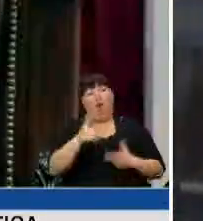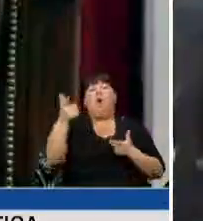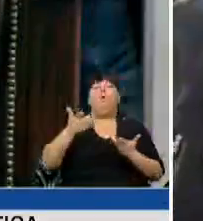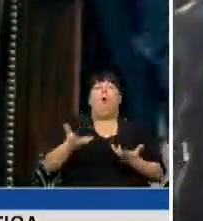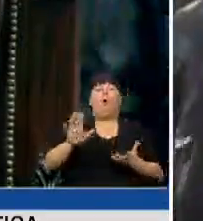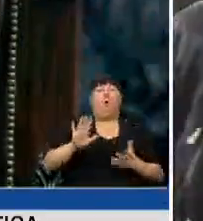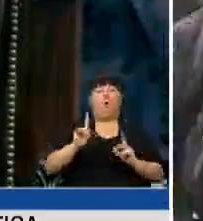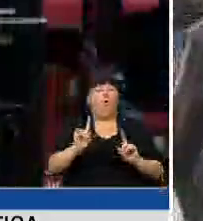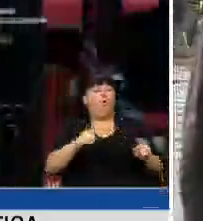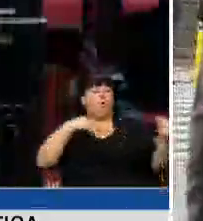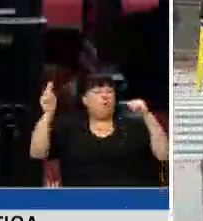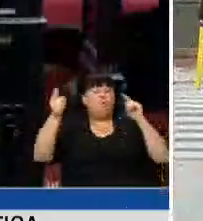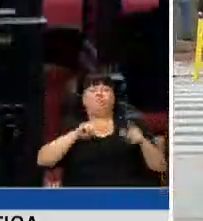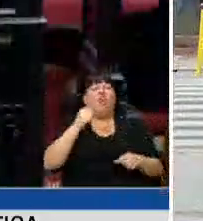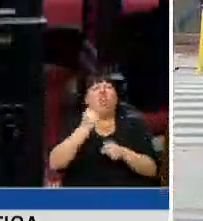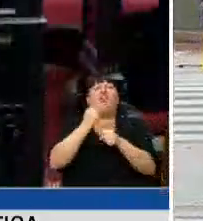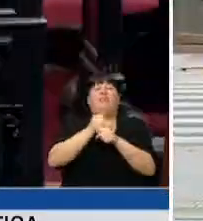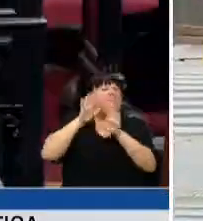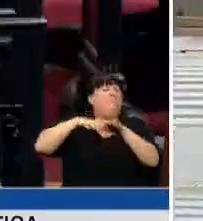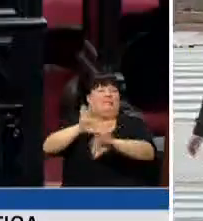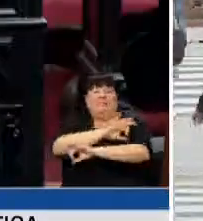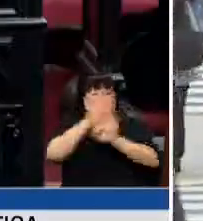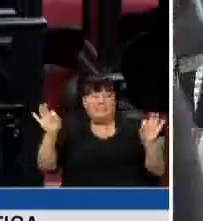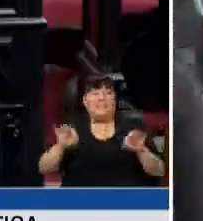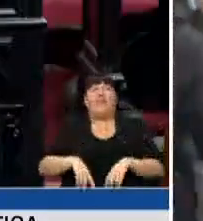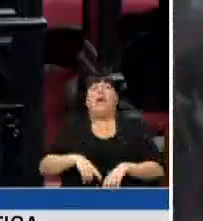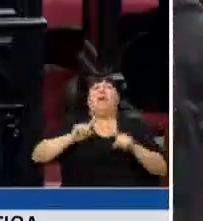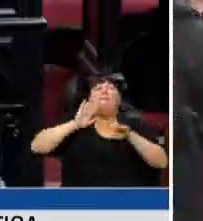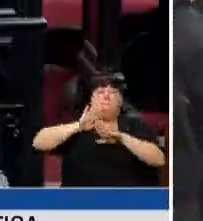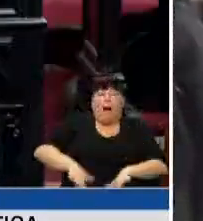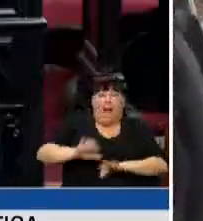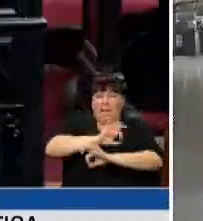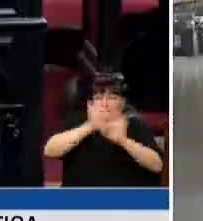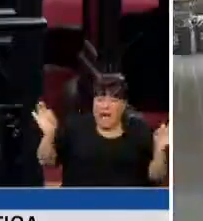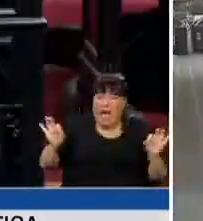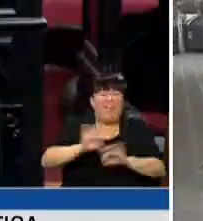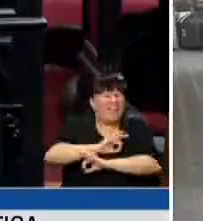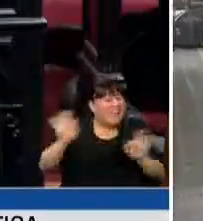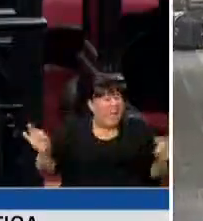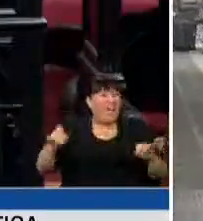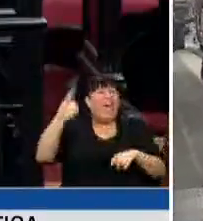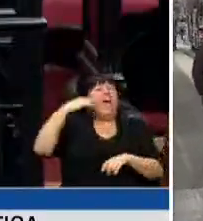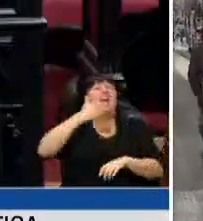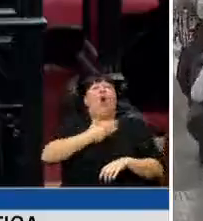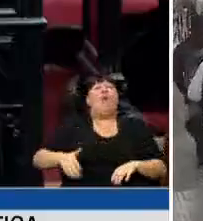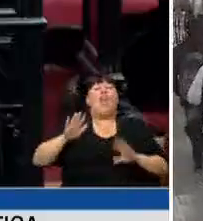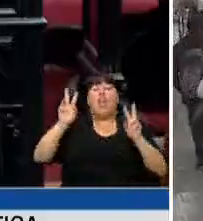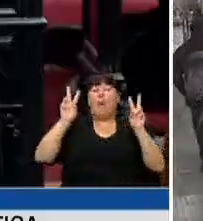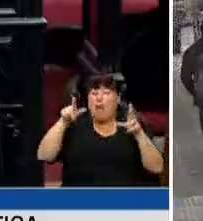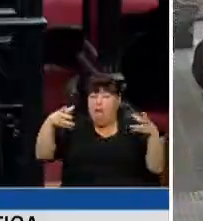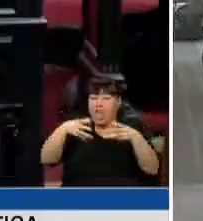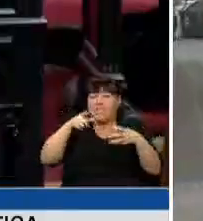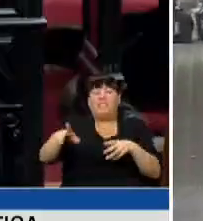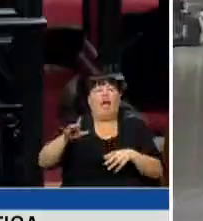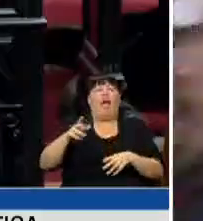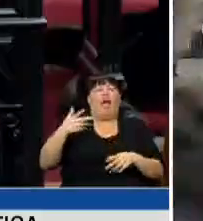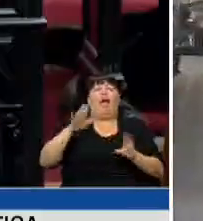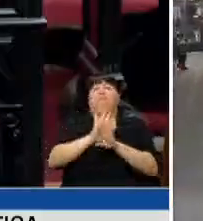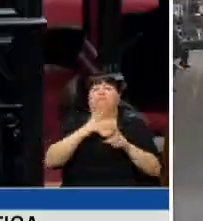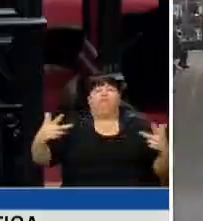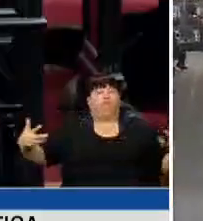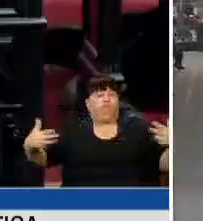boludos no hicieron una marcha no hicieron un paro no hicieron nada mientras este gobierno peronista ajustaba